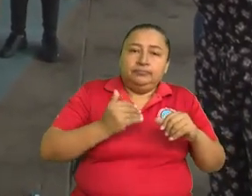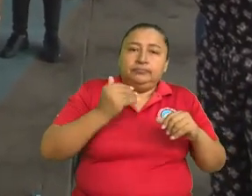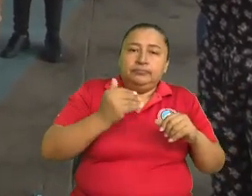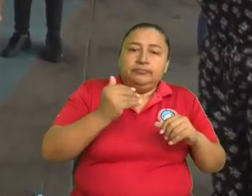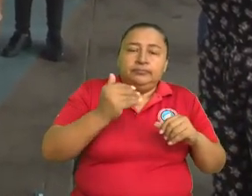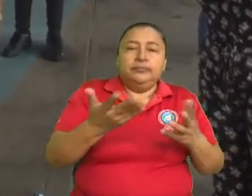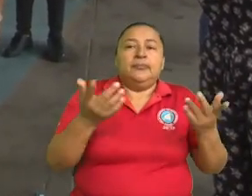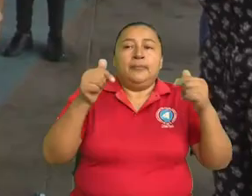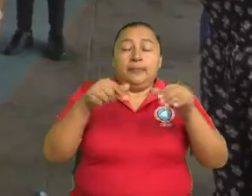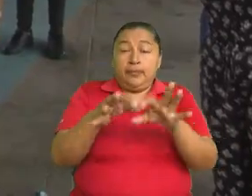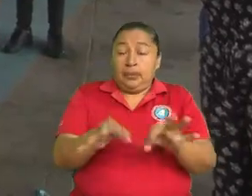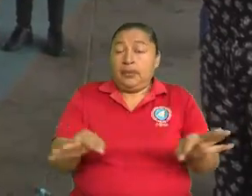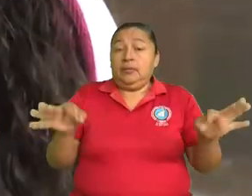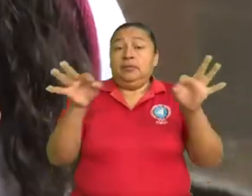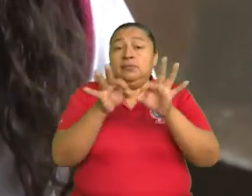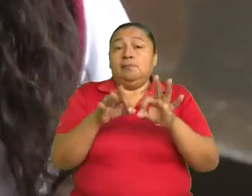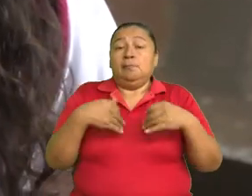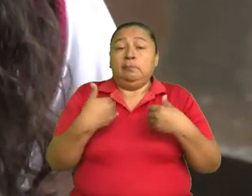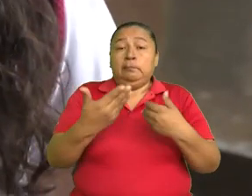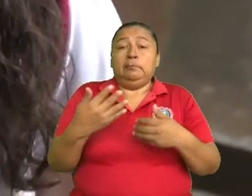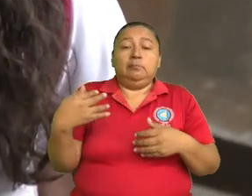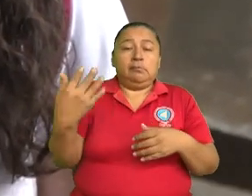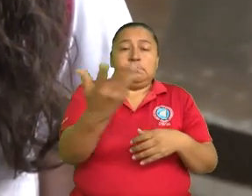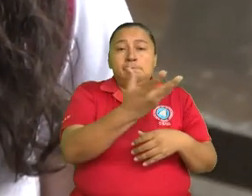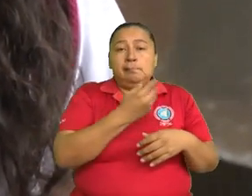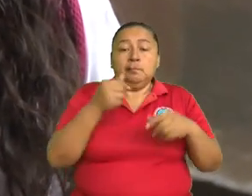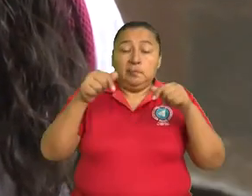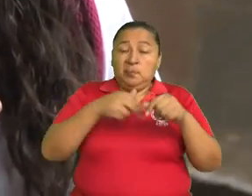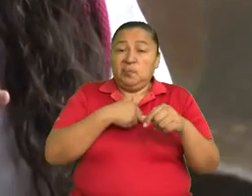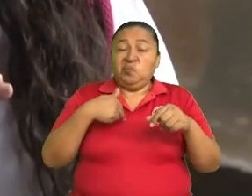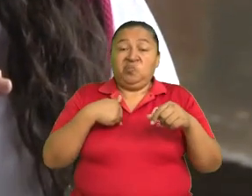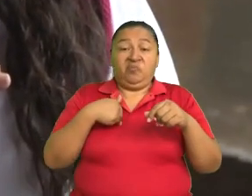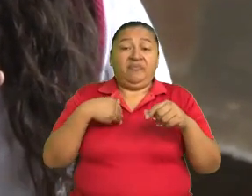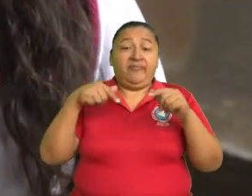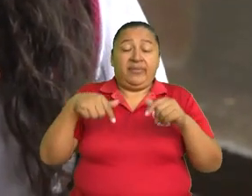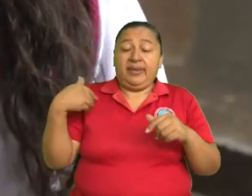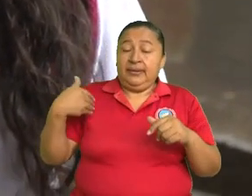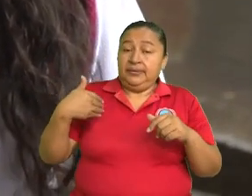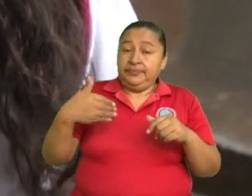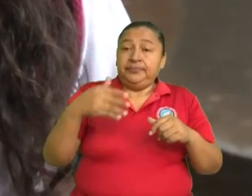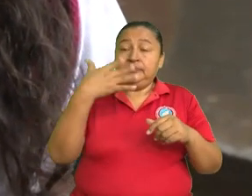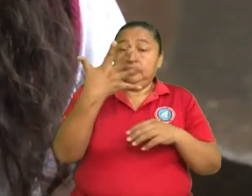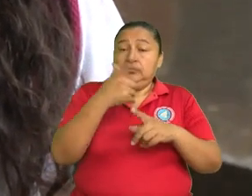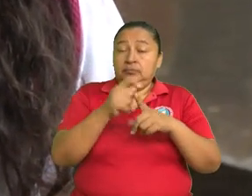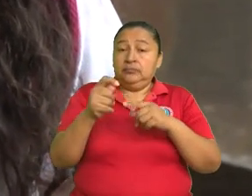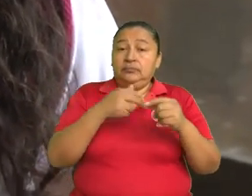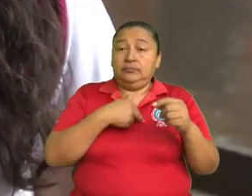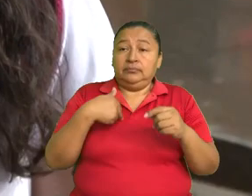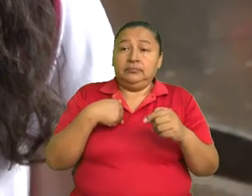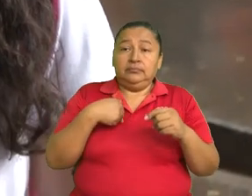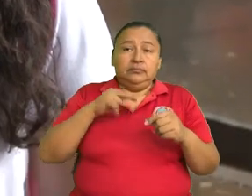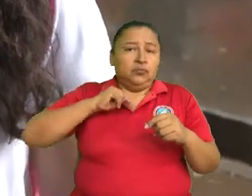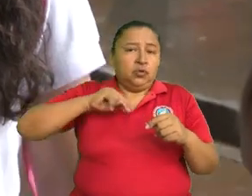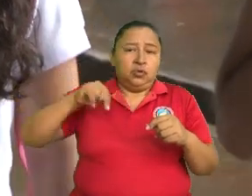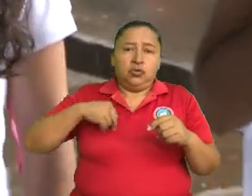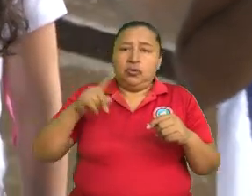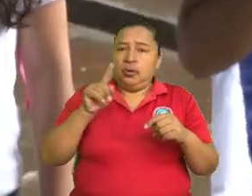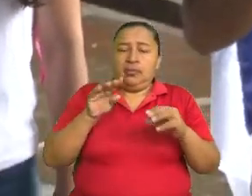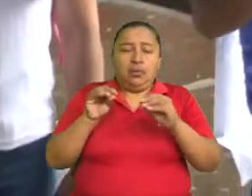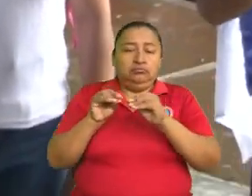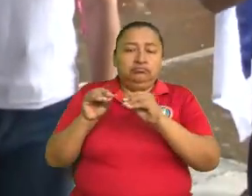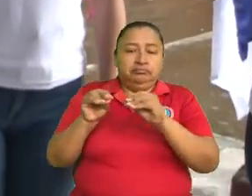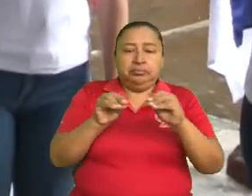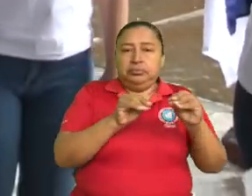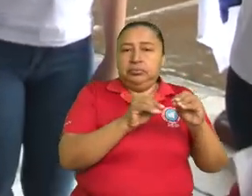más importante de todo esto es que en todo lo que hemos hecho en estos 5 meses, nosotros no nos hemos retrasado en